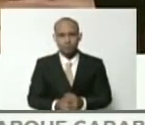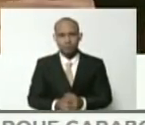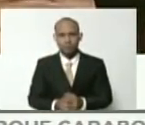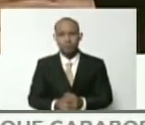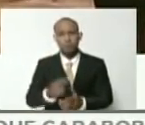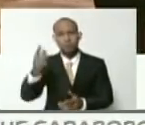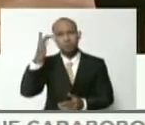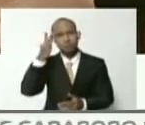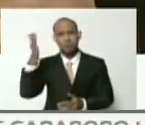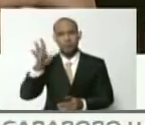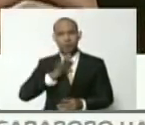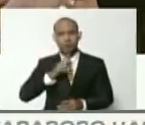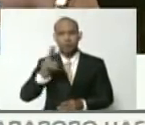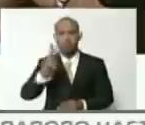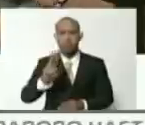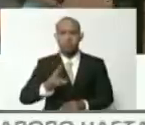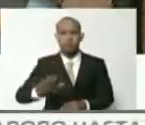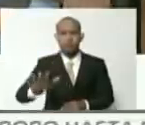intelectual venezolano.